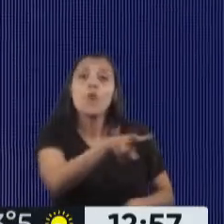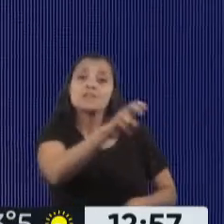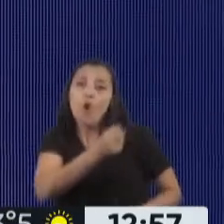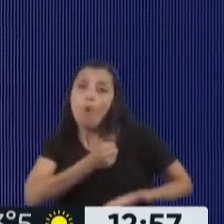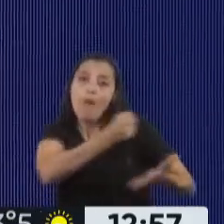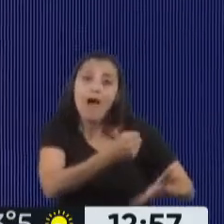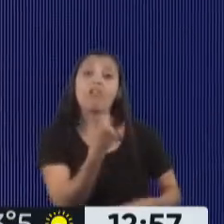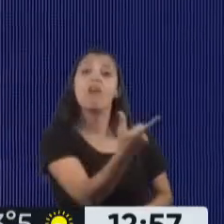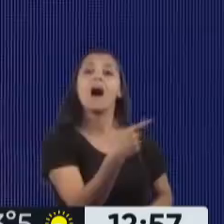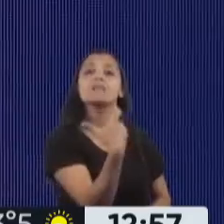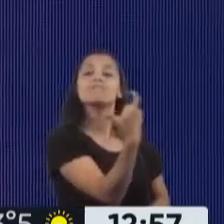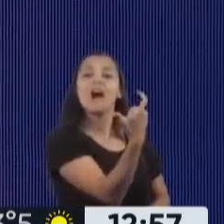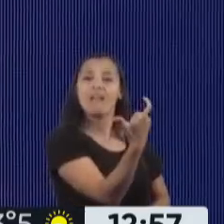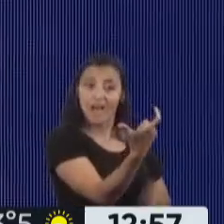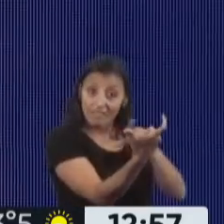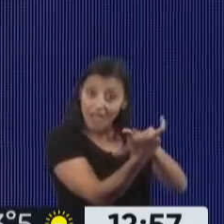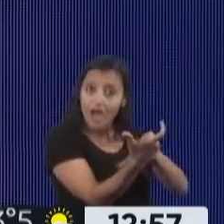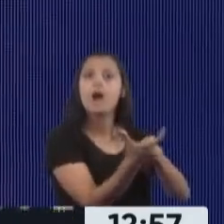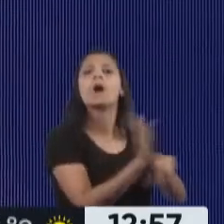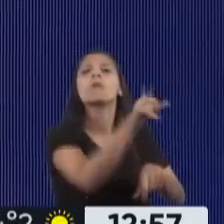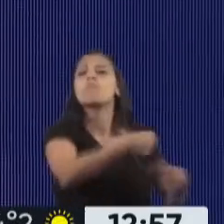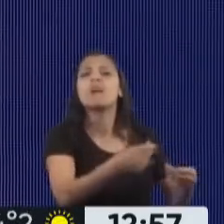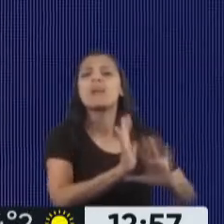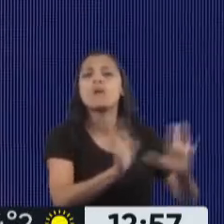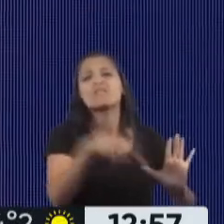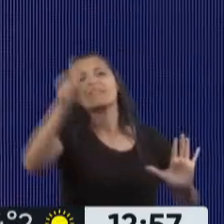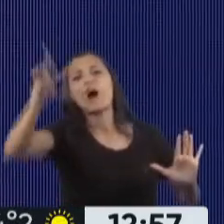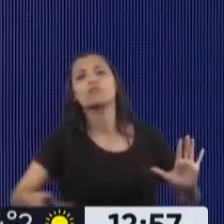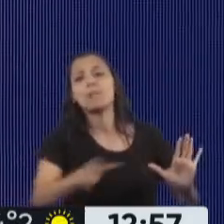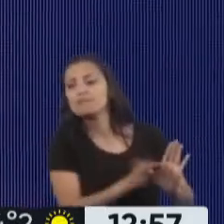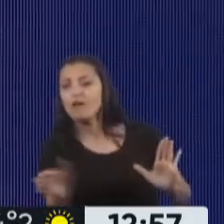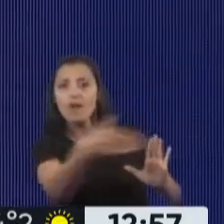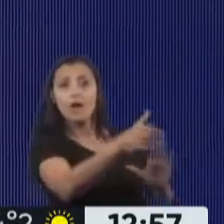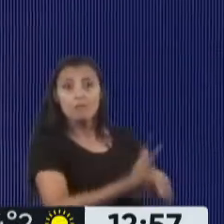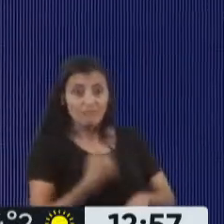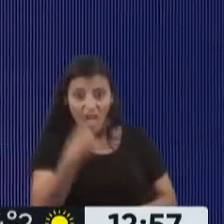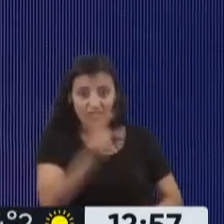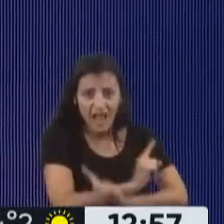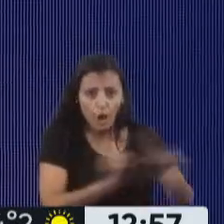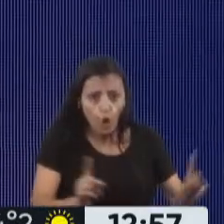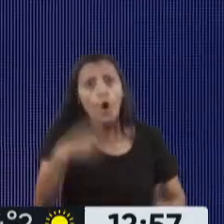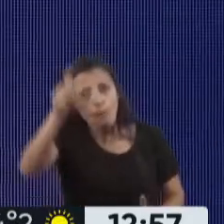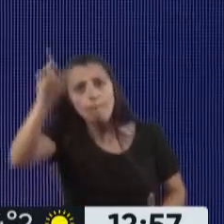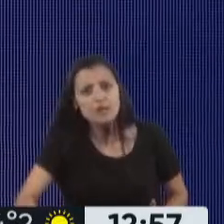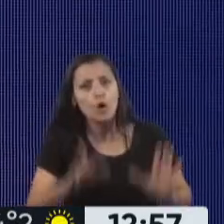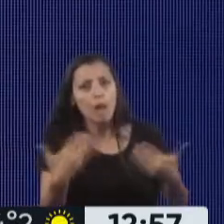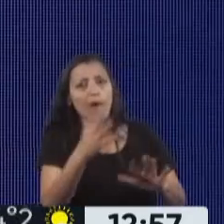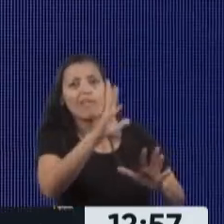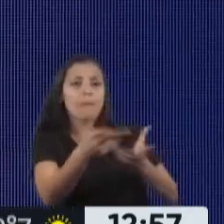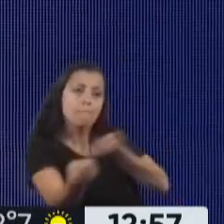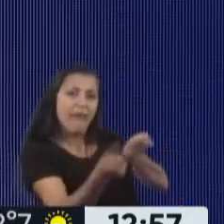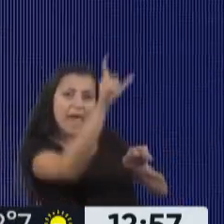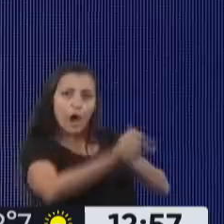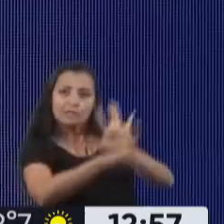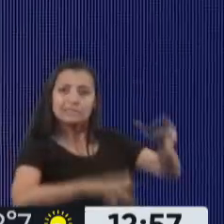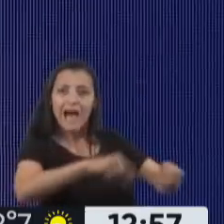una tarjeta, eso evitaba que hubiera intermediarios, y en realidad eso no evitaba que hubiera intermediarios,